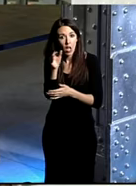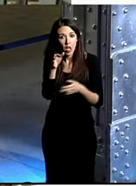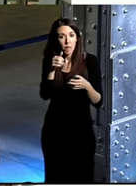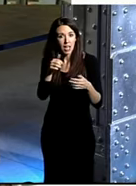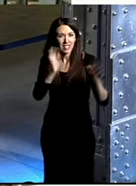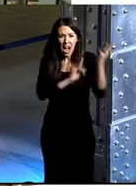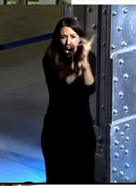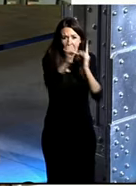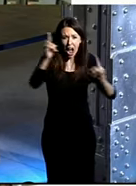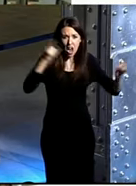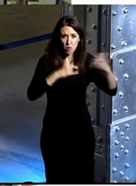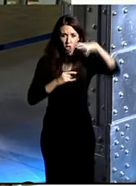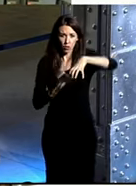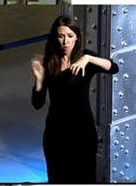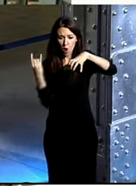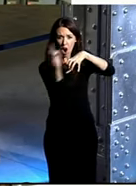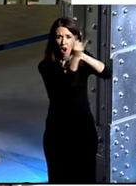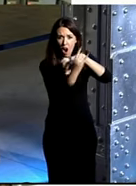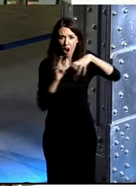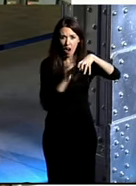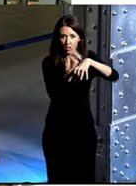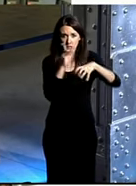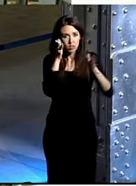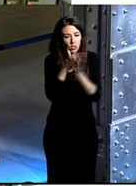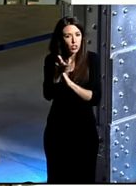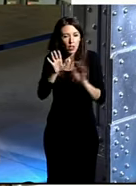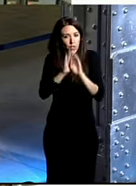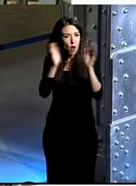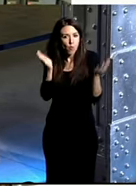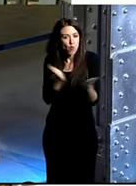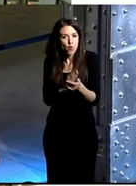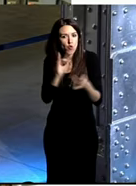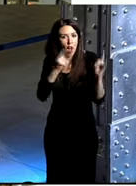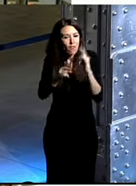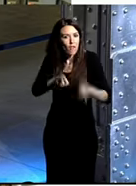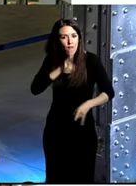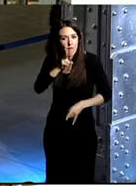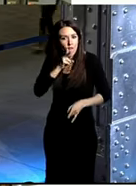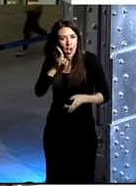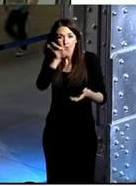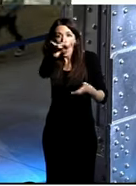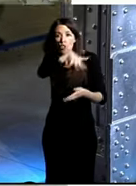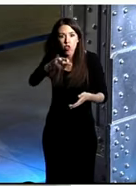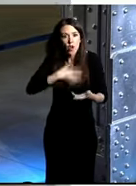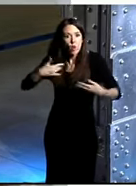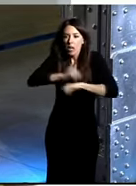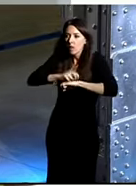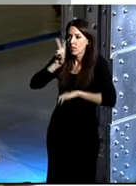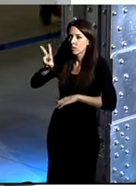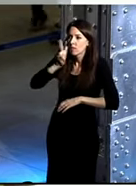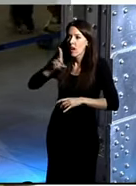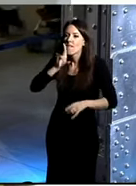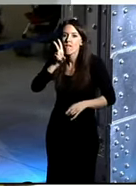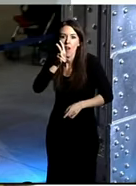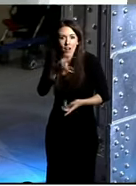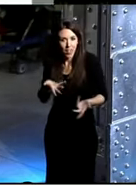de árboles. La biblioteca está inserta en un mundo de árboles, en un mundo verde. En cualquier lugar de la biblioteca vemos ese mundo verde nosotros,